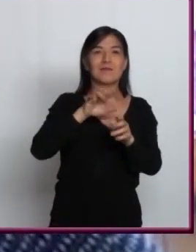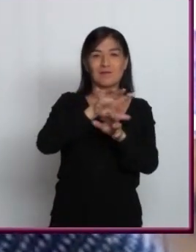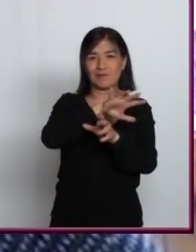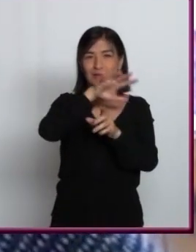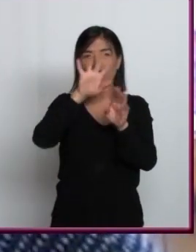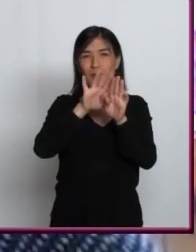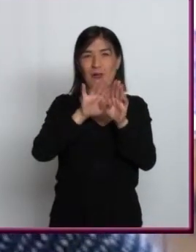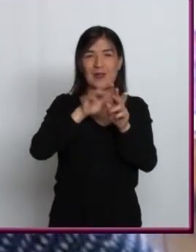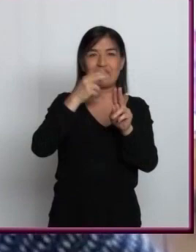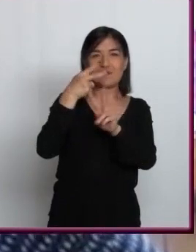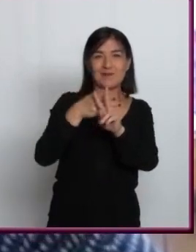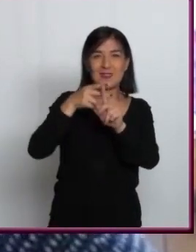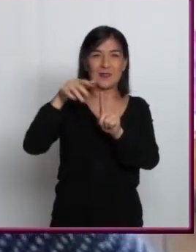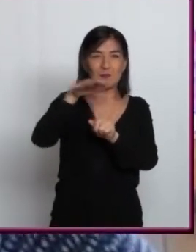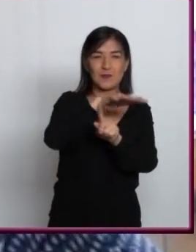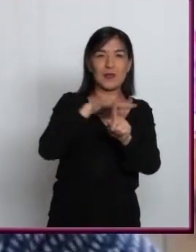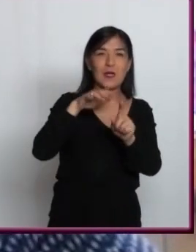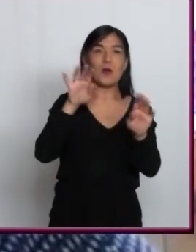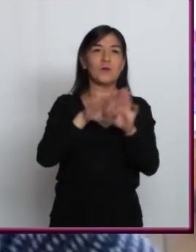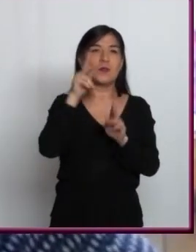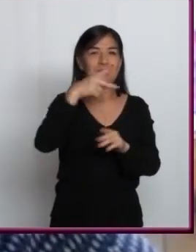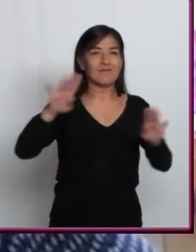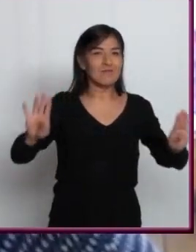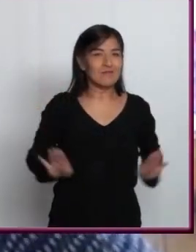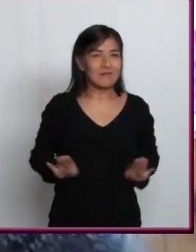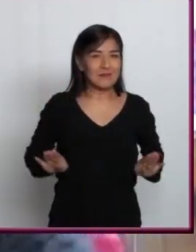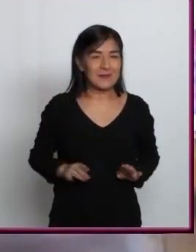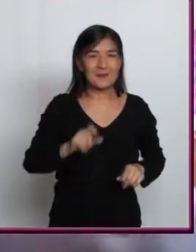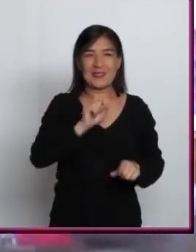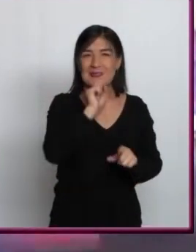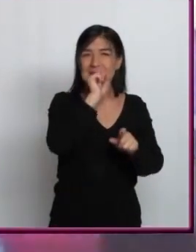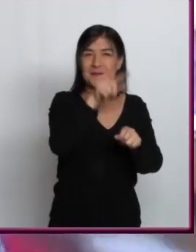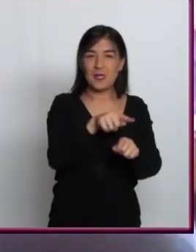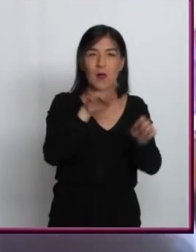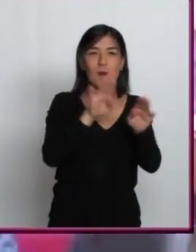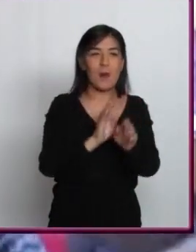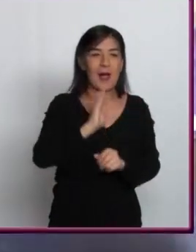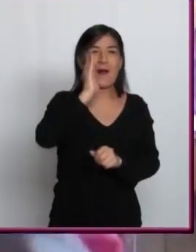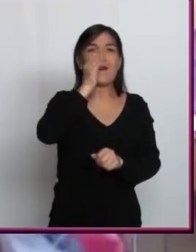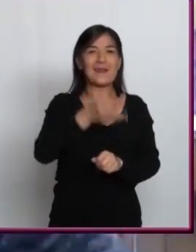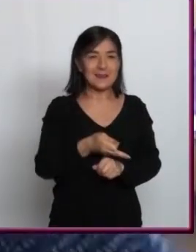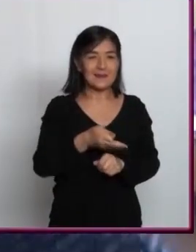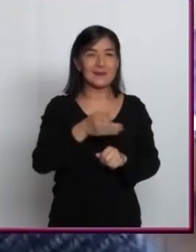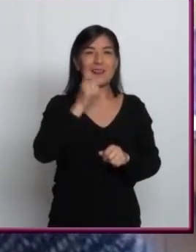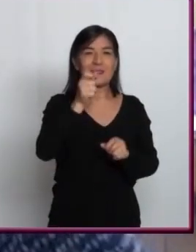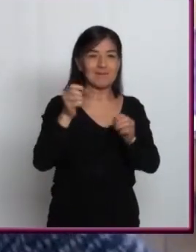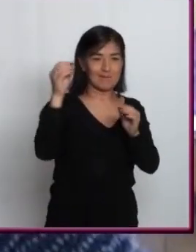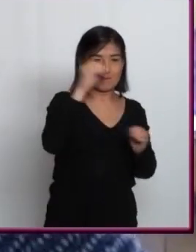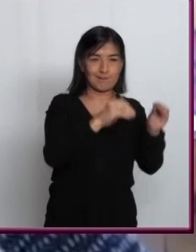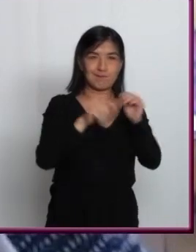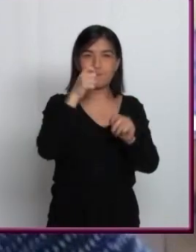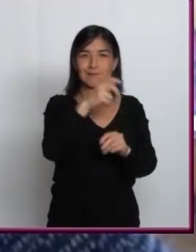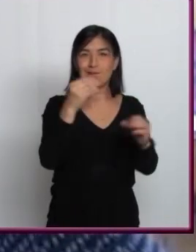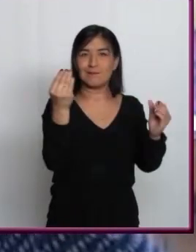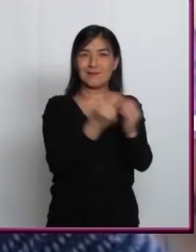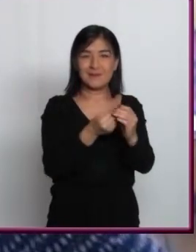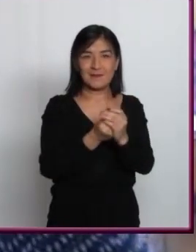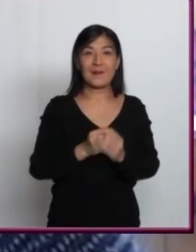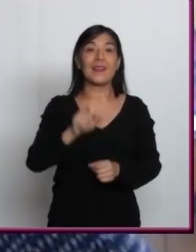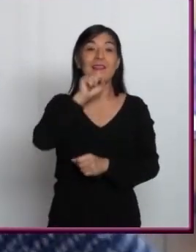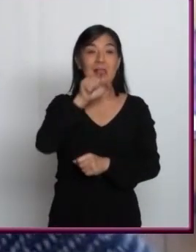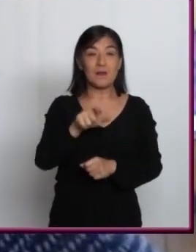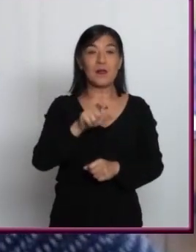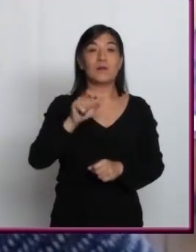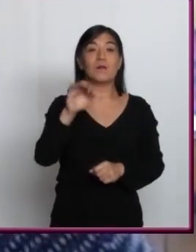algunas como características de la misma, eso nos permite ver la composición. Y